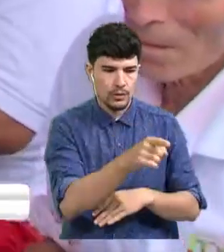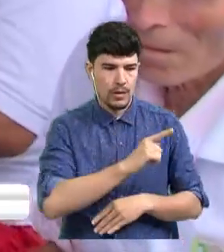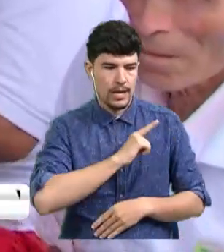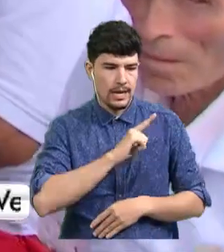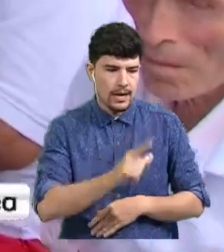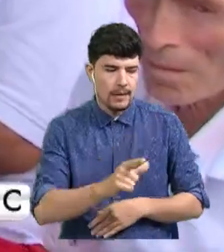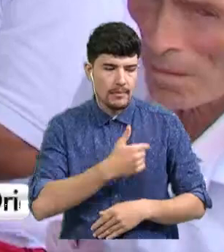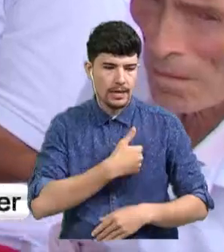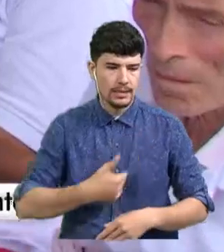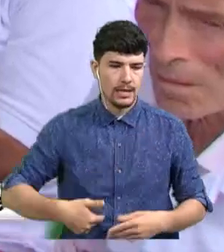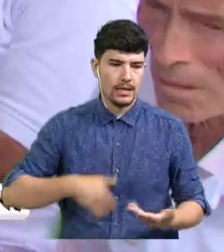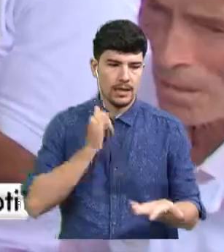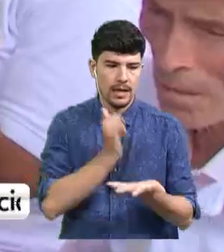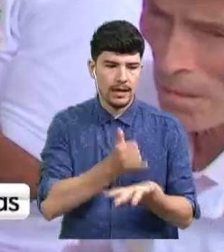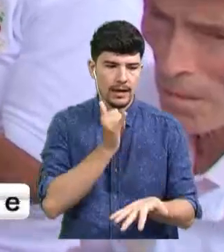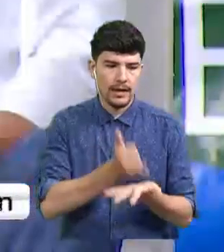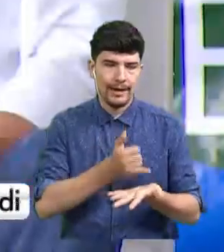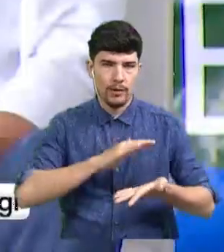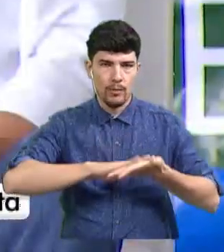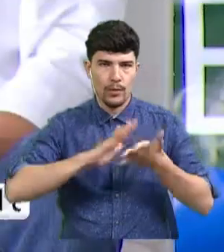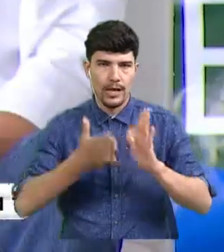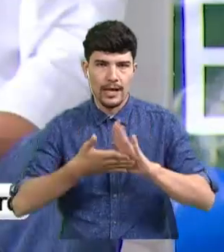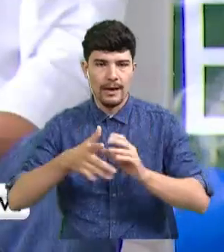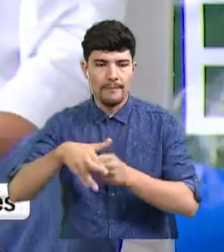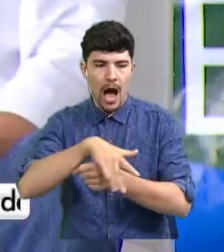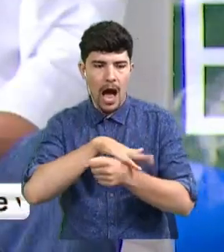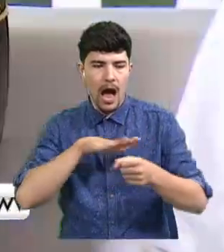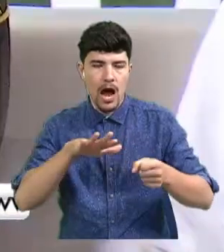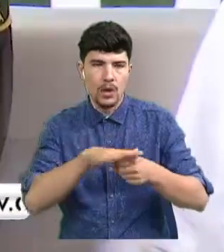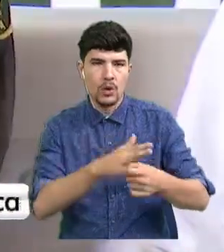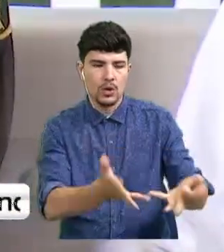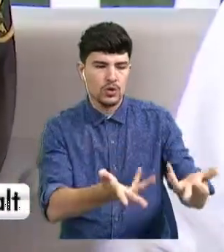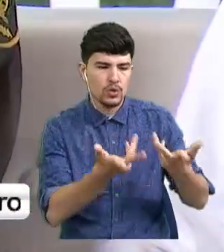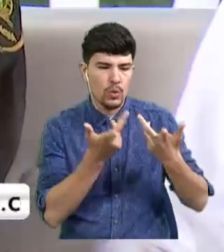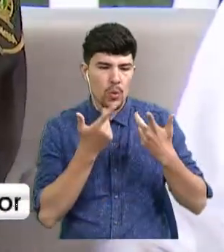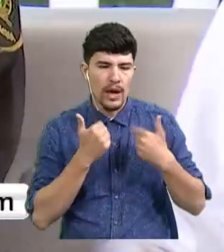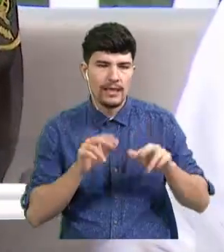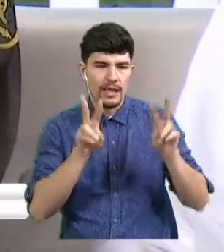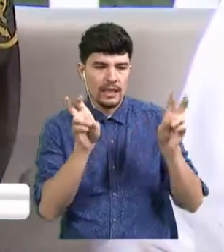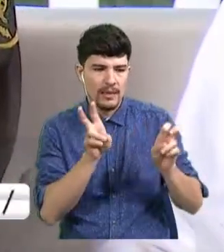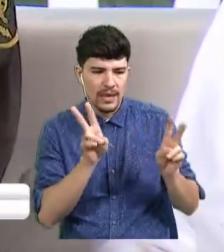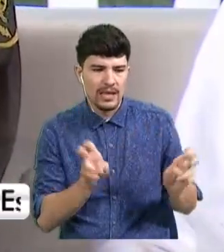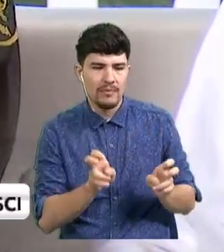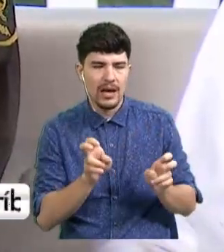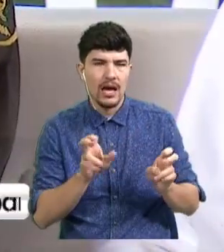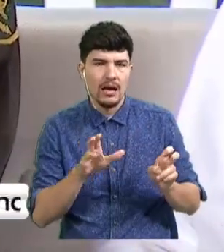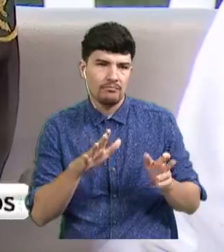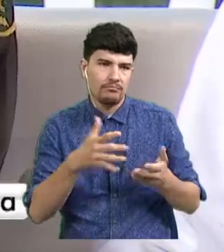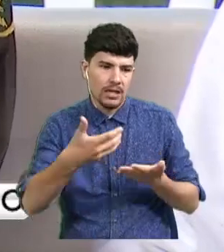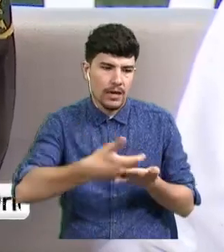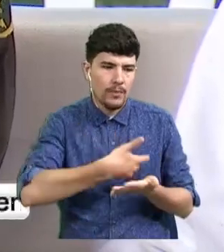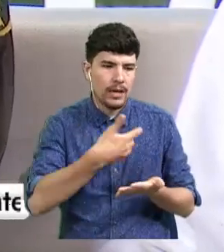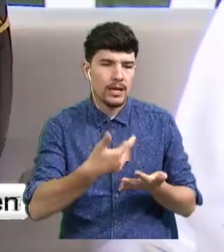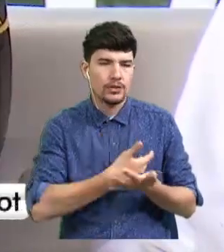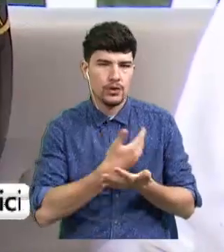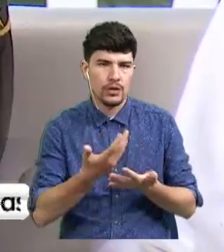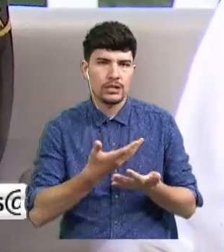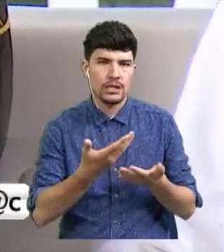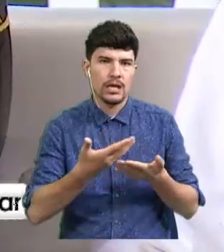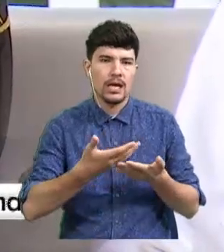de juntas de acción comunal, referente a las expectativas que ellos tengan en materia de seguridad y los